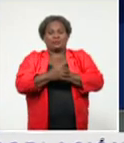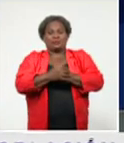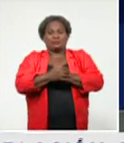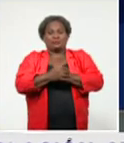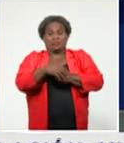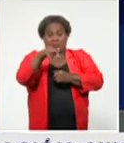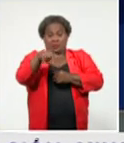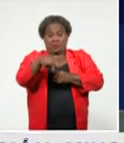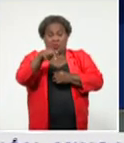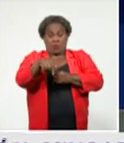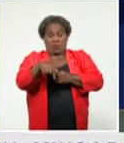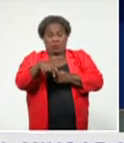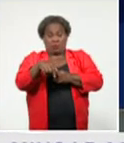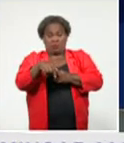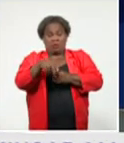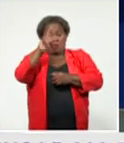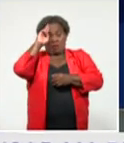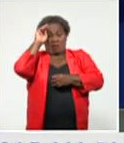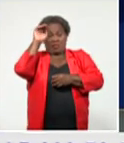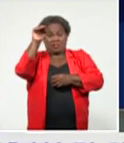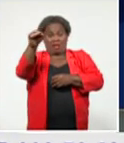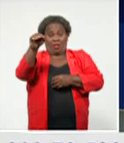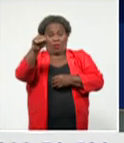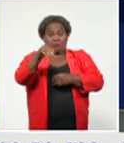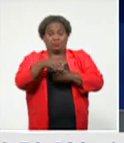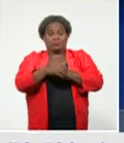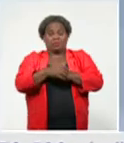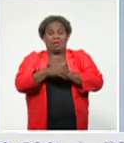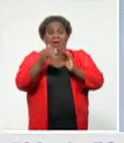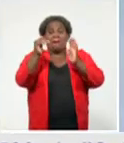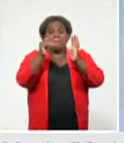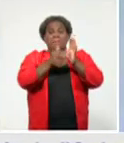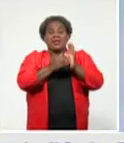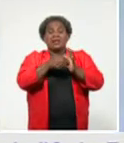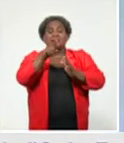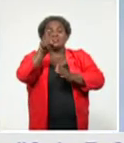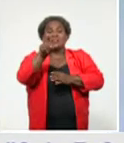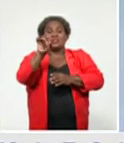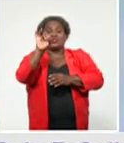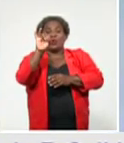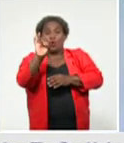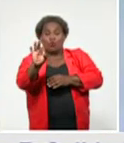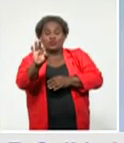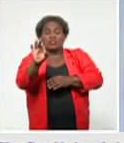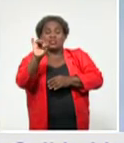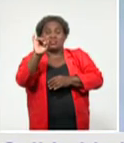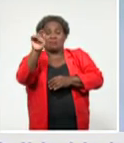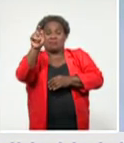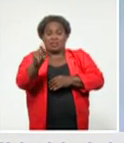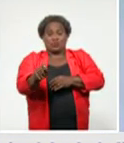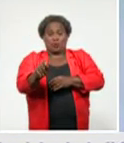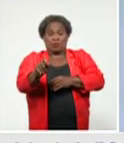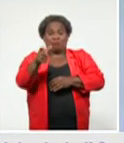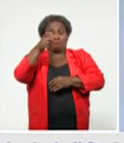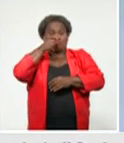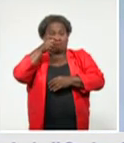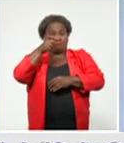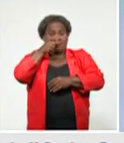hoy amanecen ingresados en nuestros hospitales 1.186 pacientes, en vigilancia